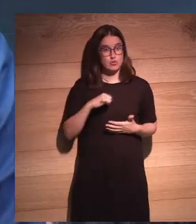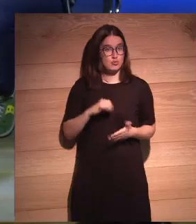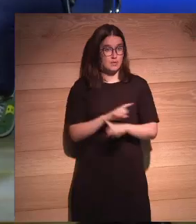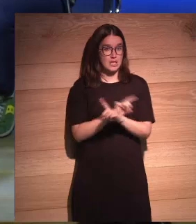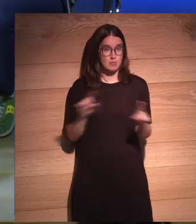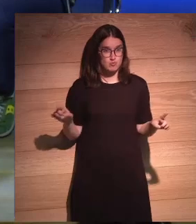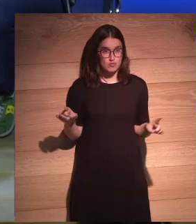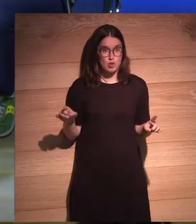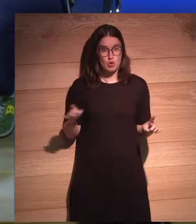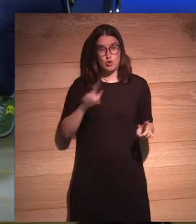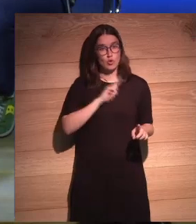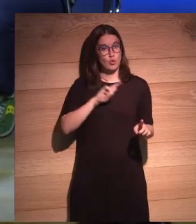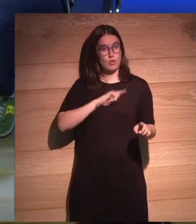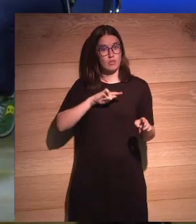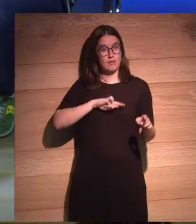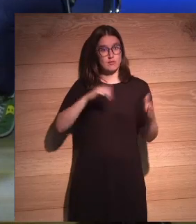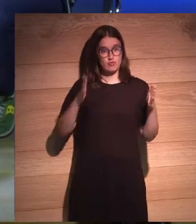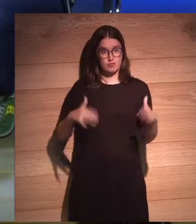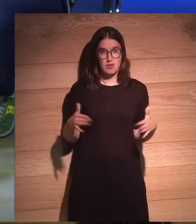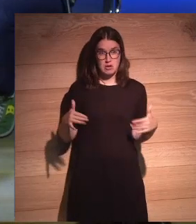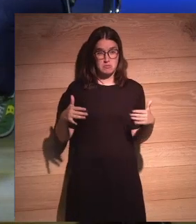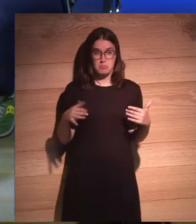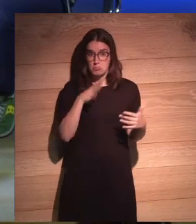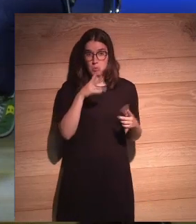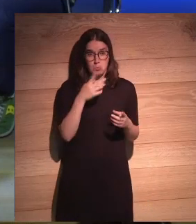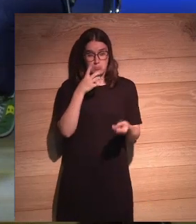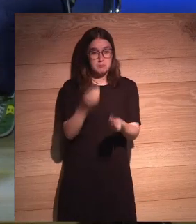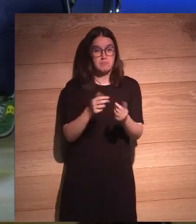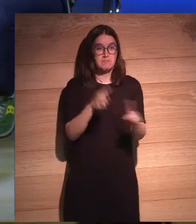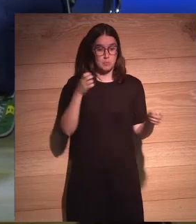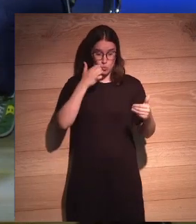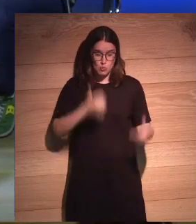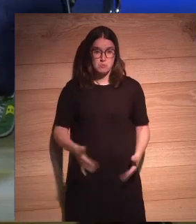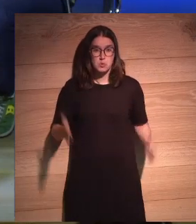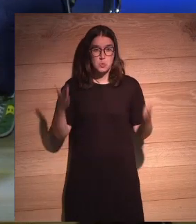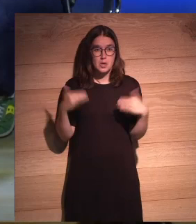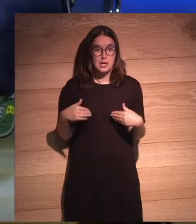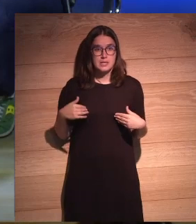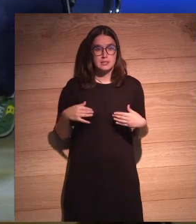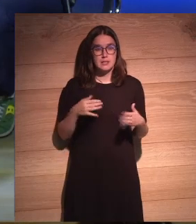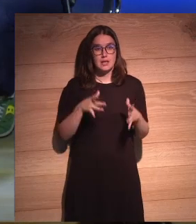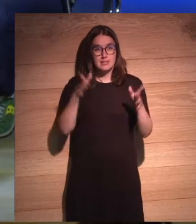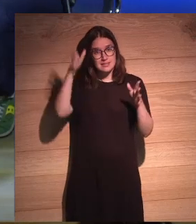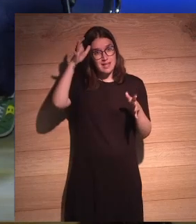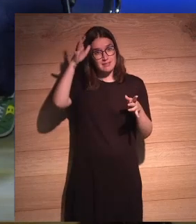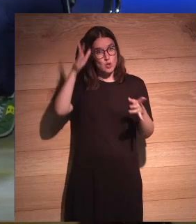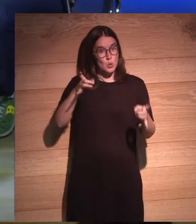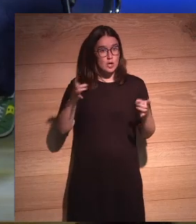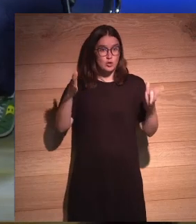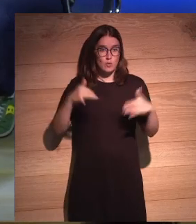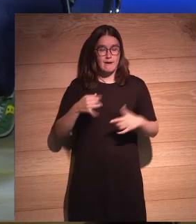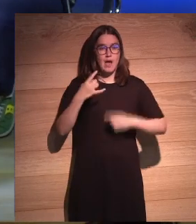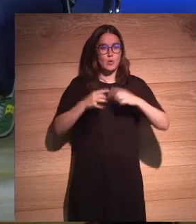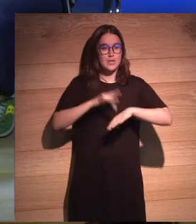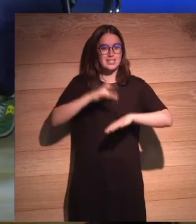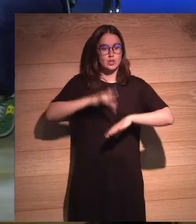autonomía, no tienen conciencia porque no tienen la percepción de un cuerpo, y no son sensoriales, salvo cuando tienen